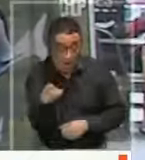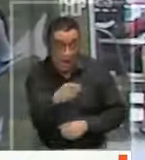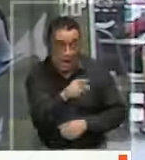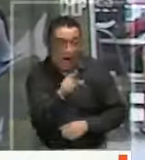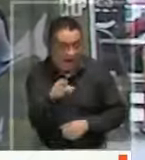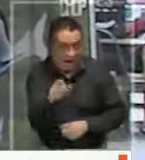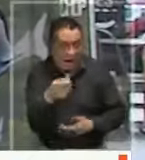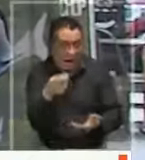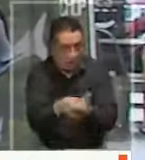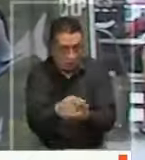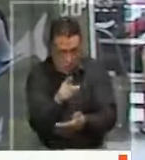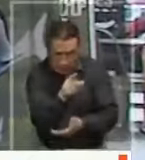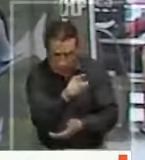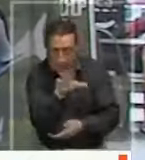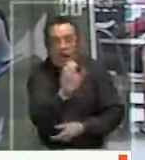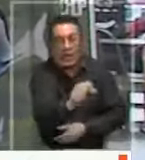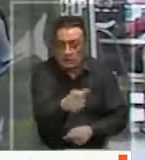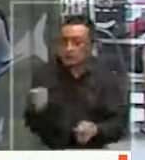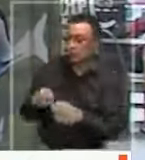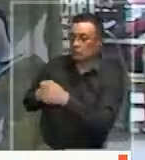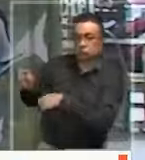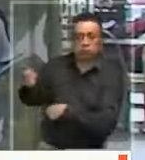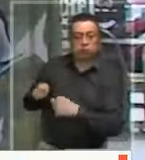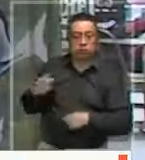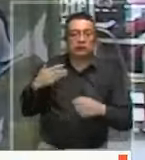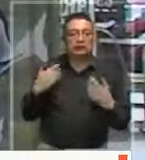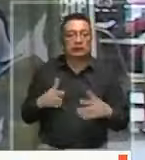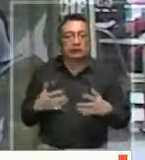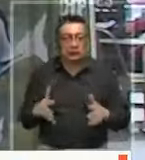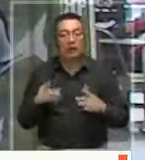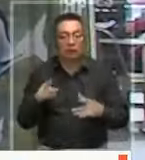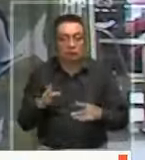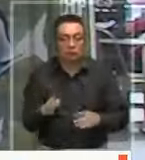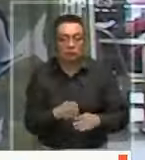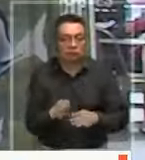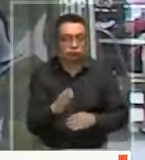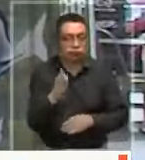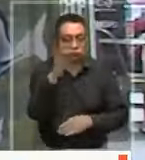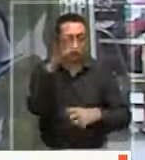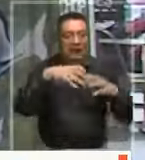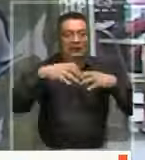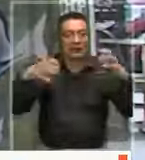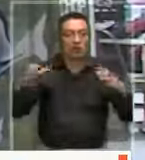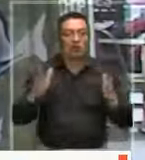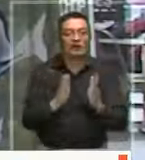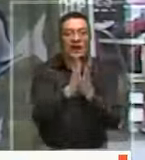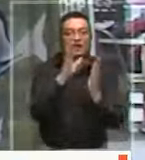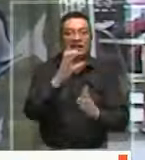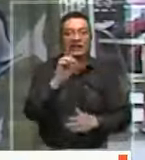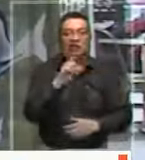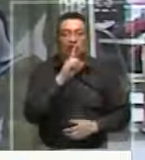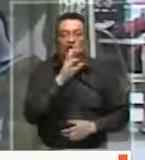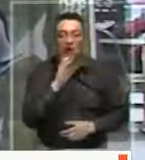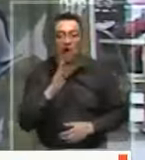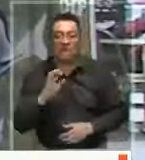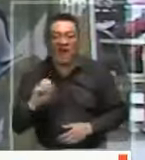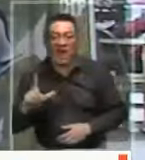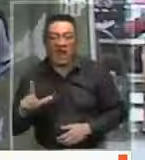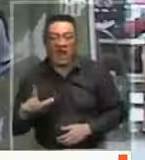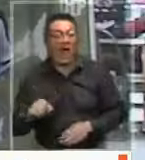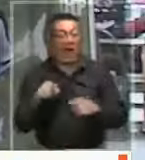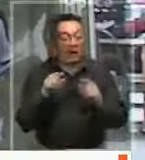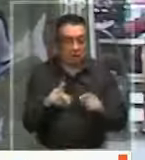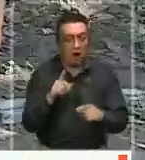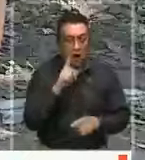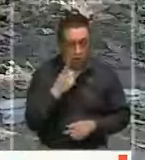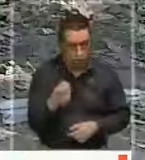o elegidas cuando inician el trayecto hacia el Cerro San Cristóbal. No descartamos que mantengan armas